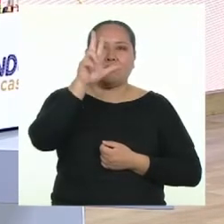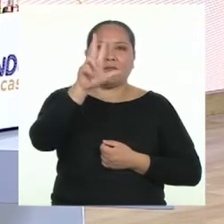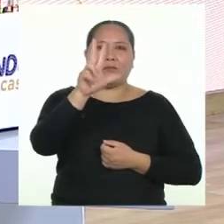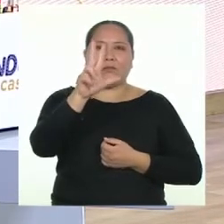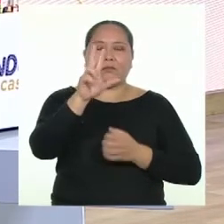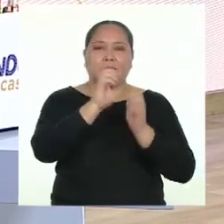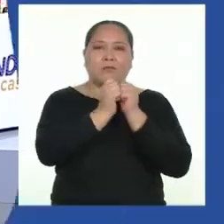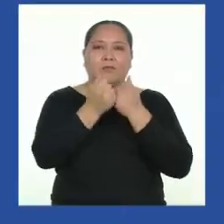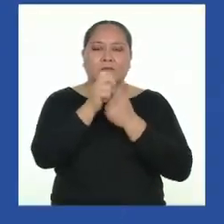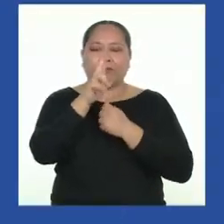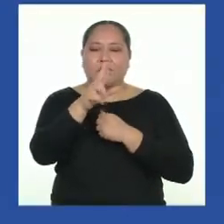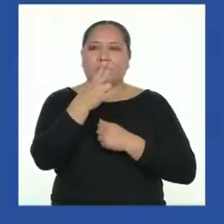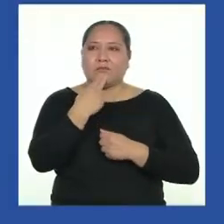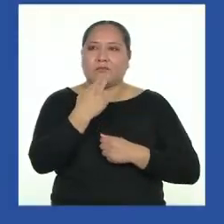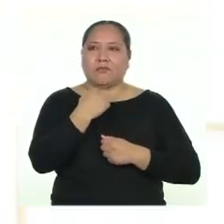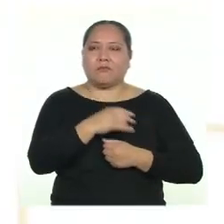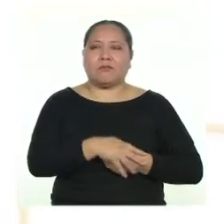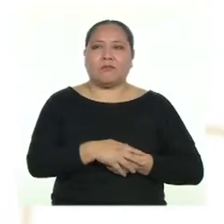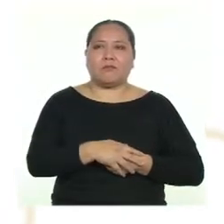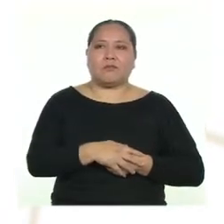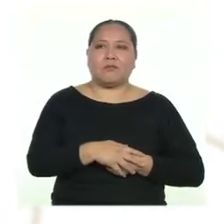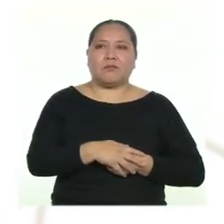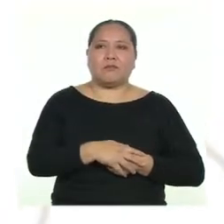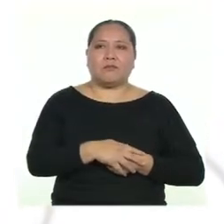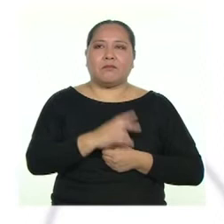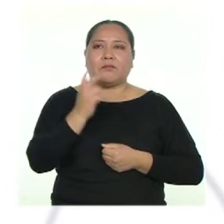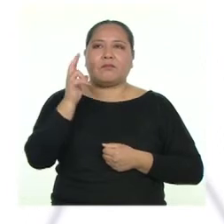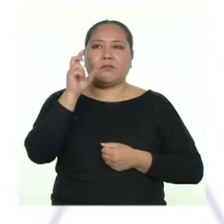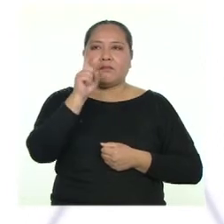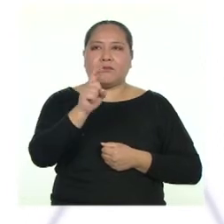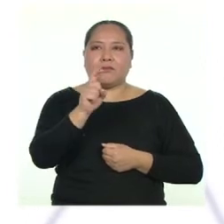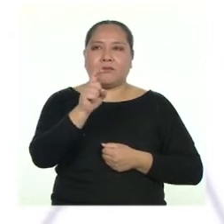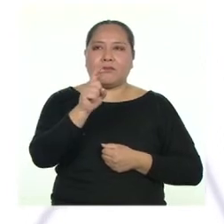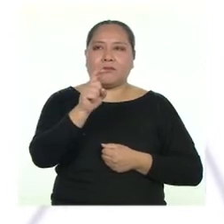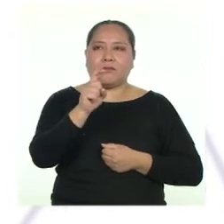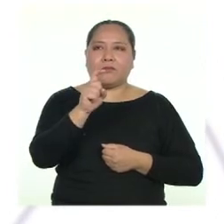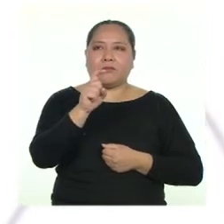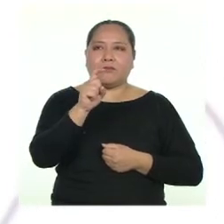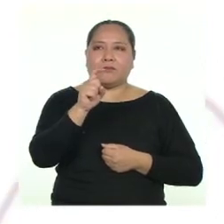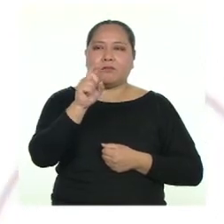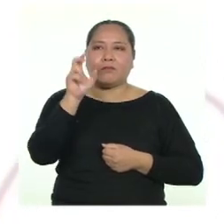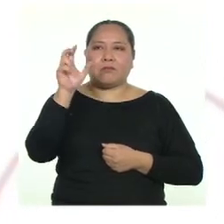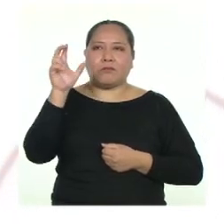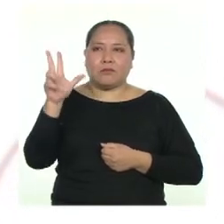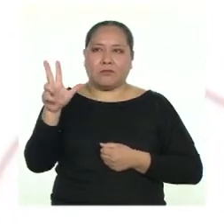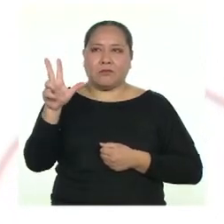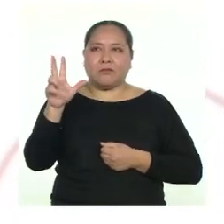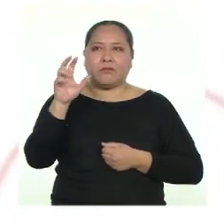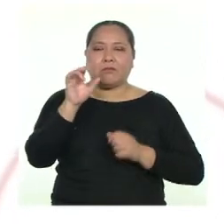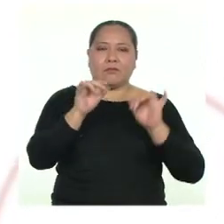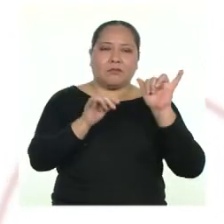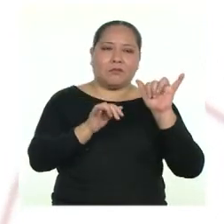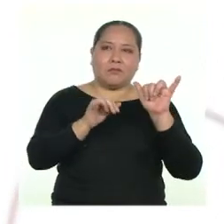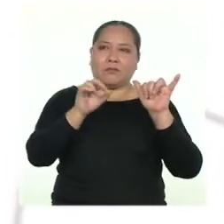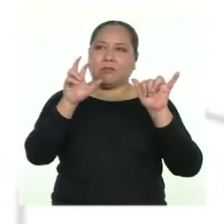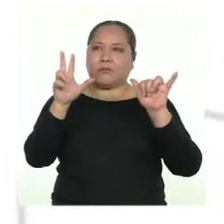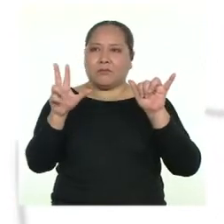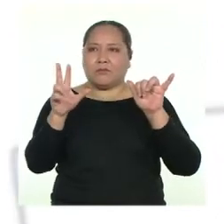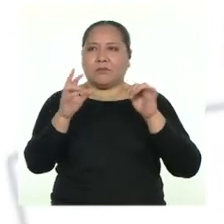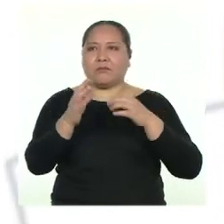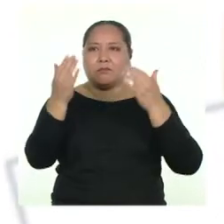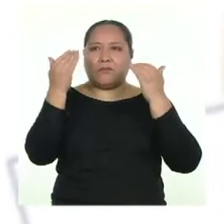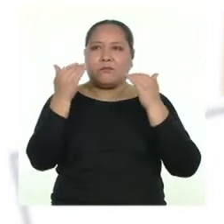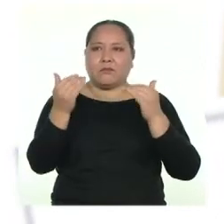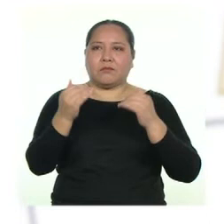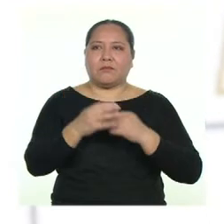3 cucharaditas de azúcar. En este caso, X sería igual a 3 y Y también. Los valores